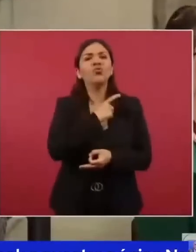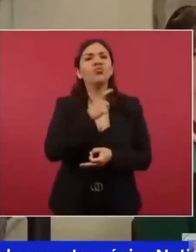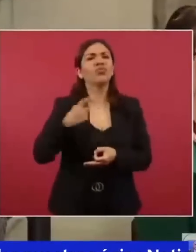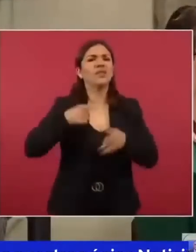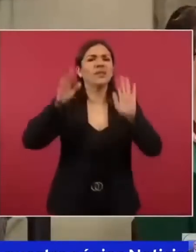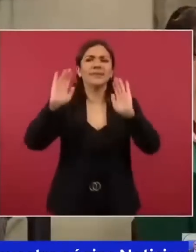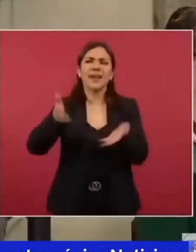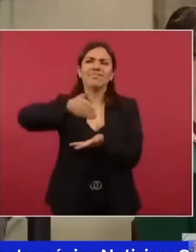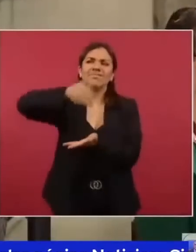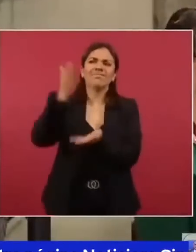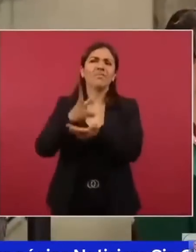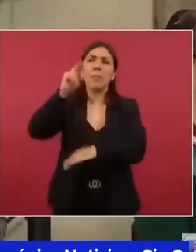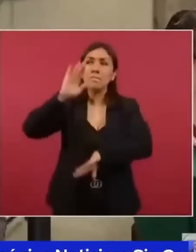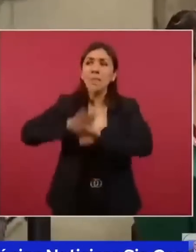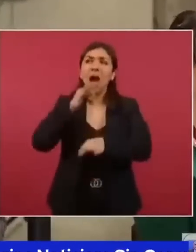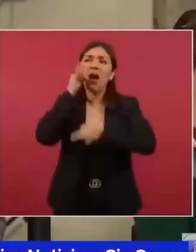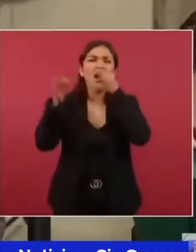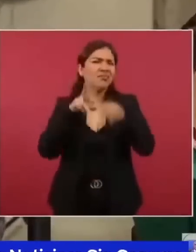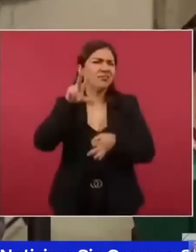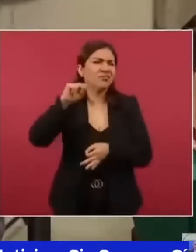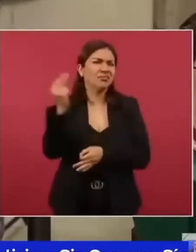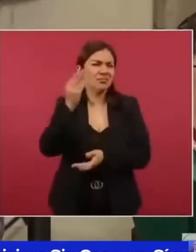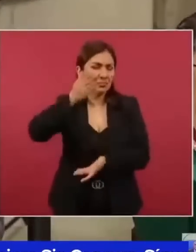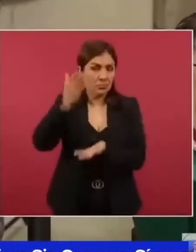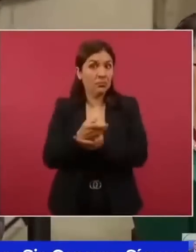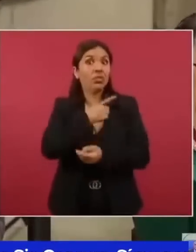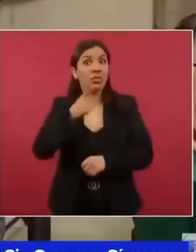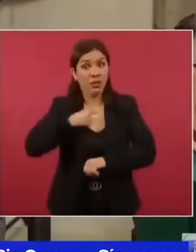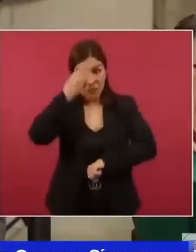de cortársele la publicidad oficial? Porque que no se nos olvide,